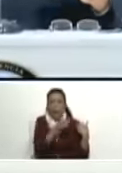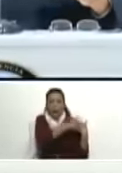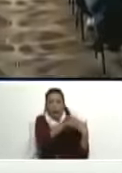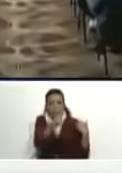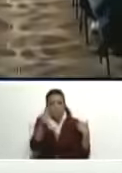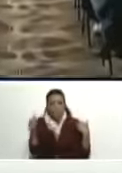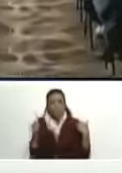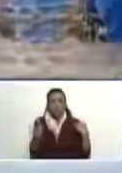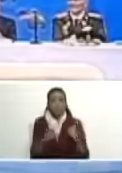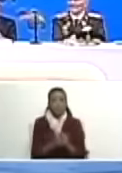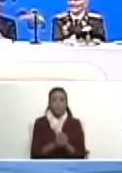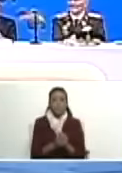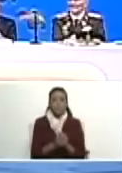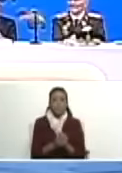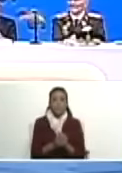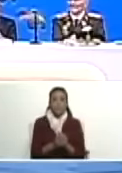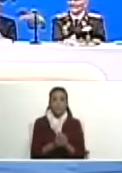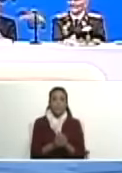y para